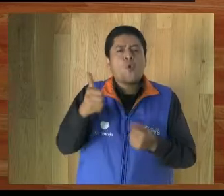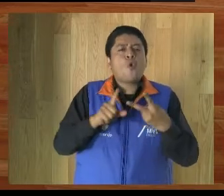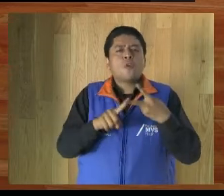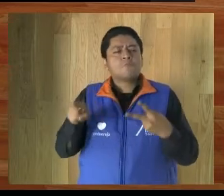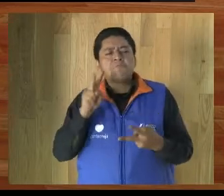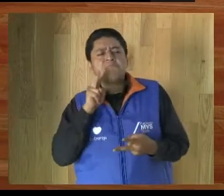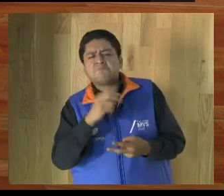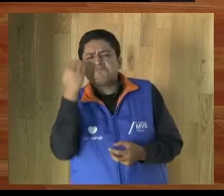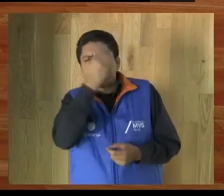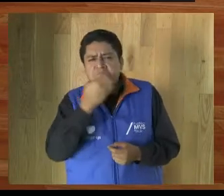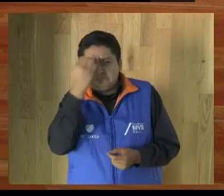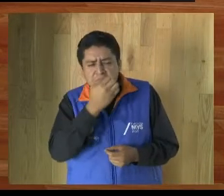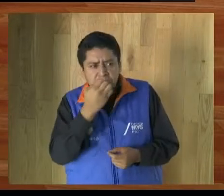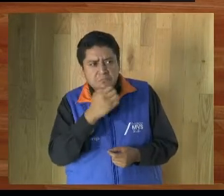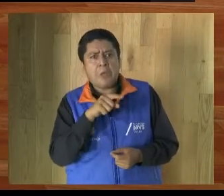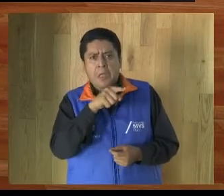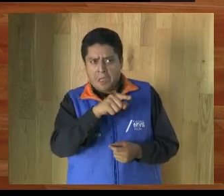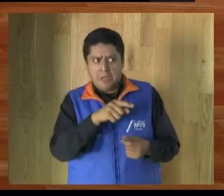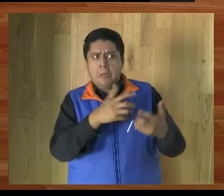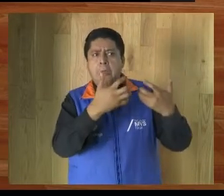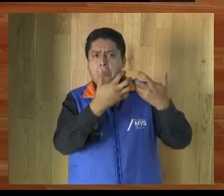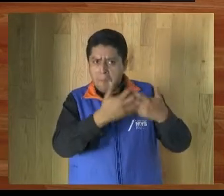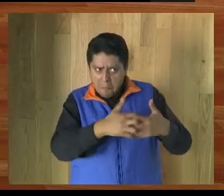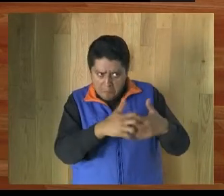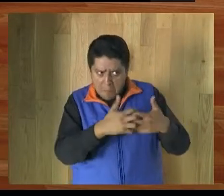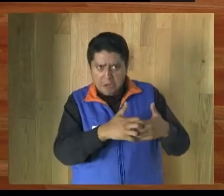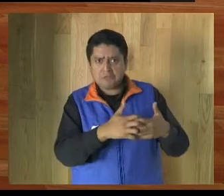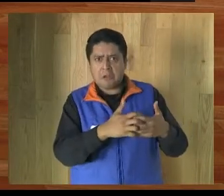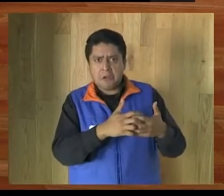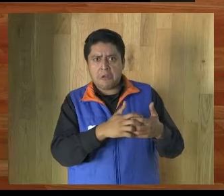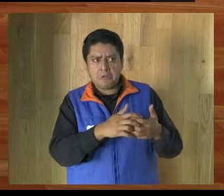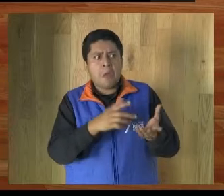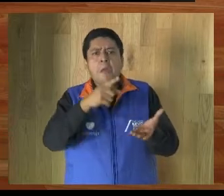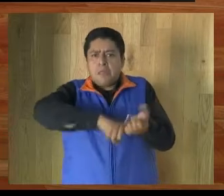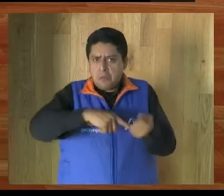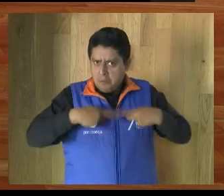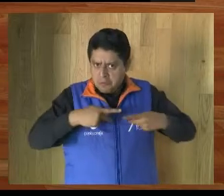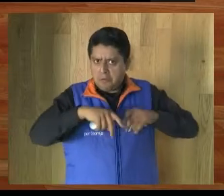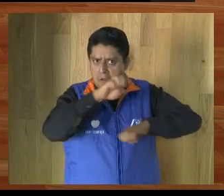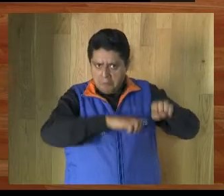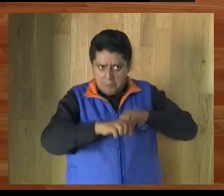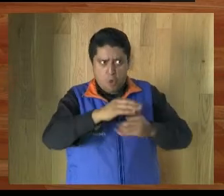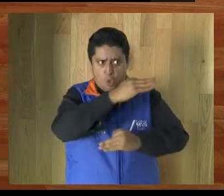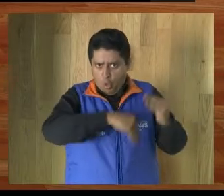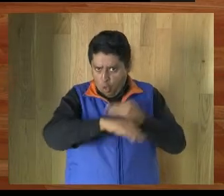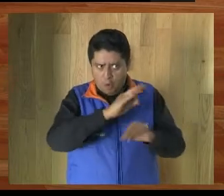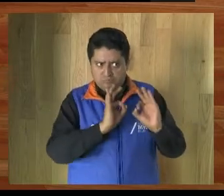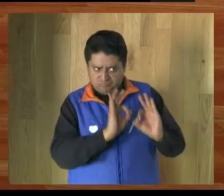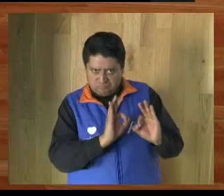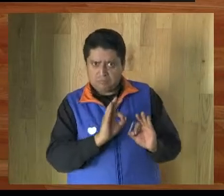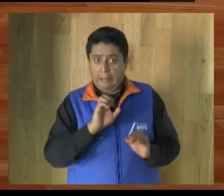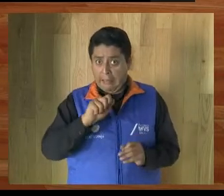ético. Y, en tercer lugar, si respeta el medio ambiente. Esos son los tres temas fundamentales que